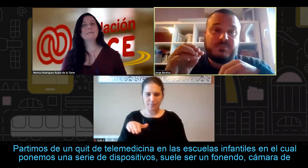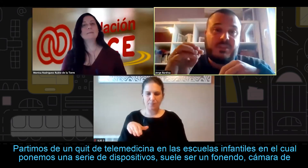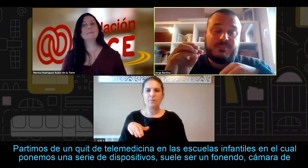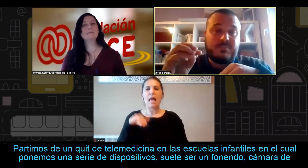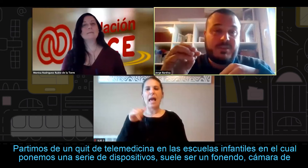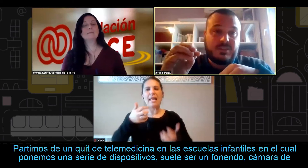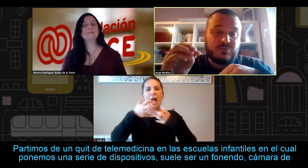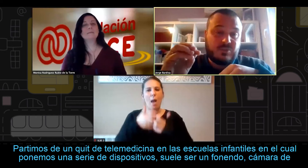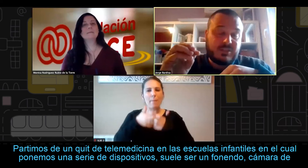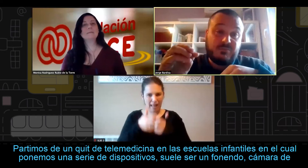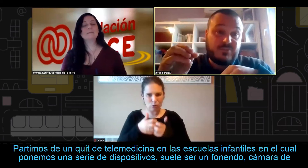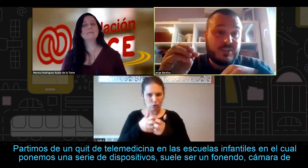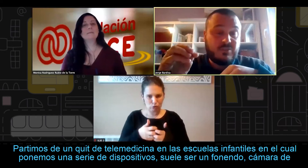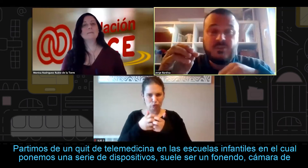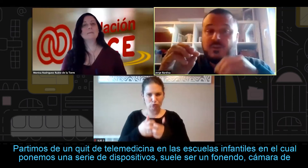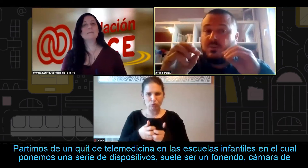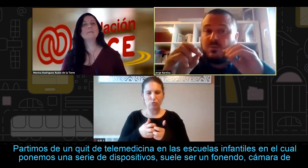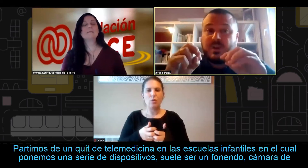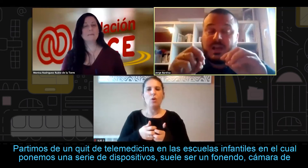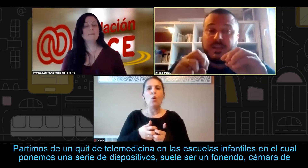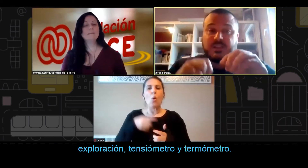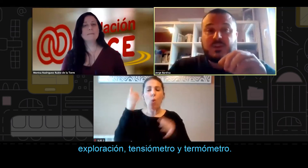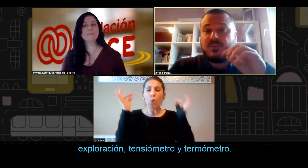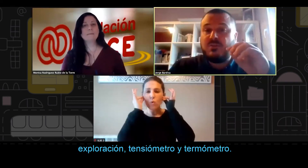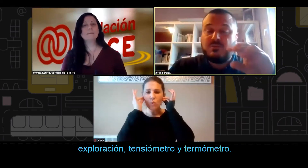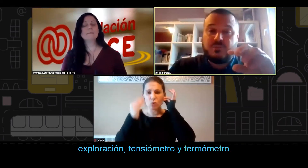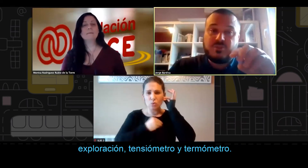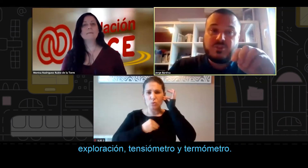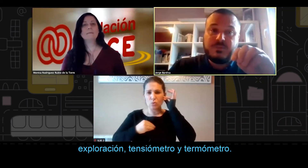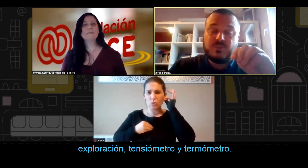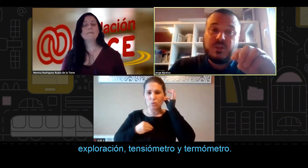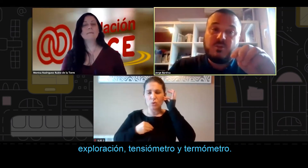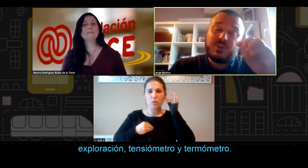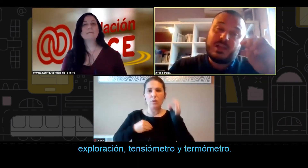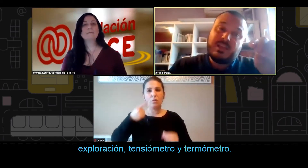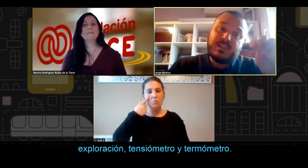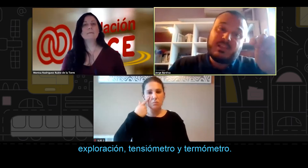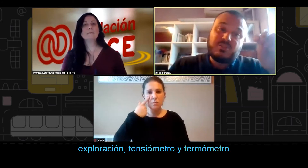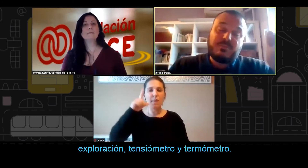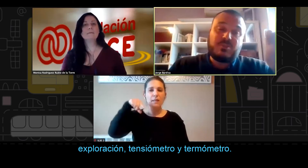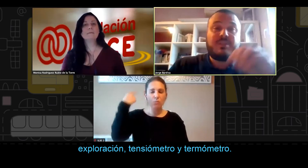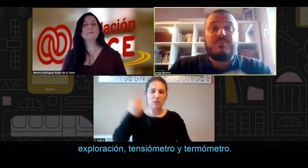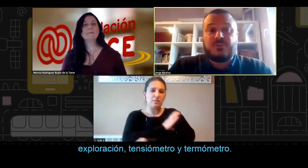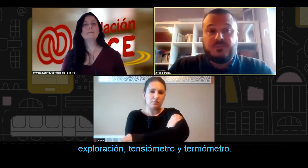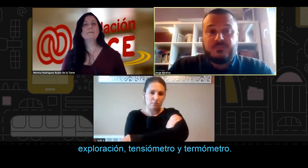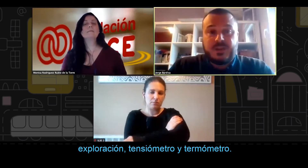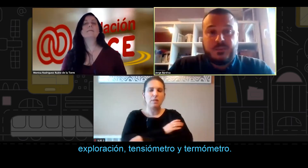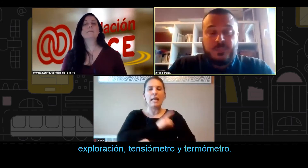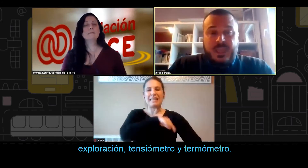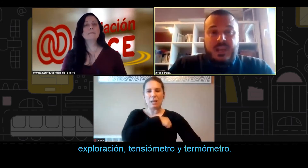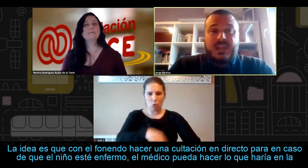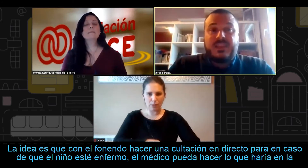dispositivos, principalmente suelen ser un fonendo, una cámara de exploración, pulsiosímetro y luego ya tensiómetro y termómetro.